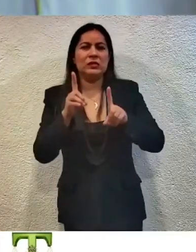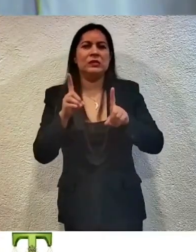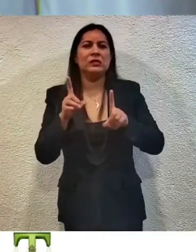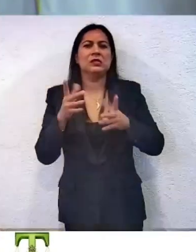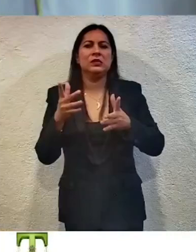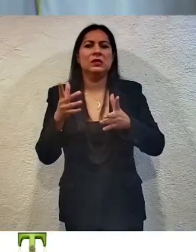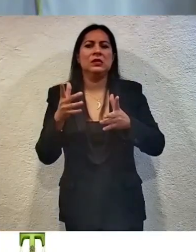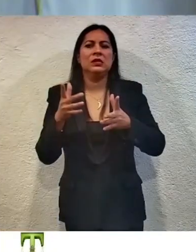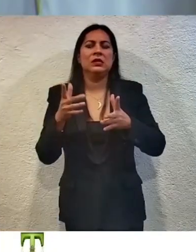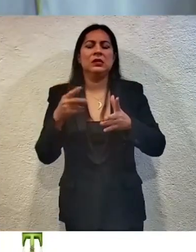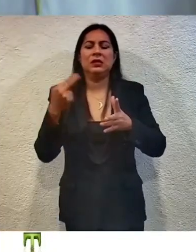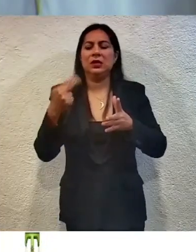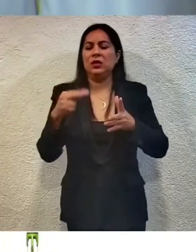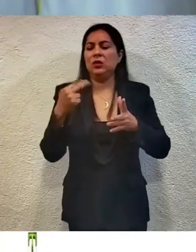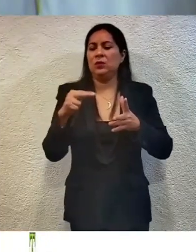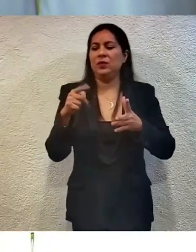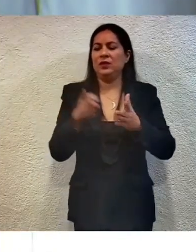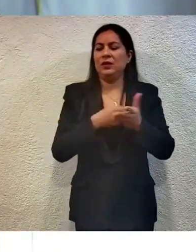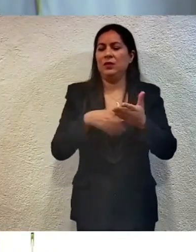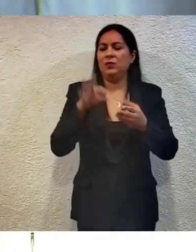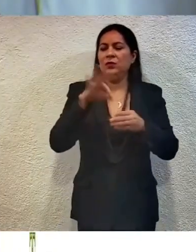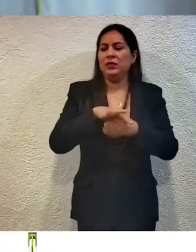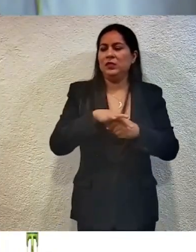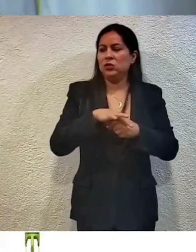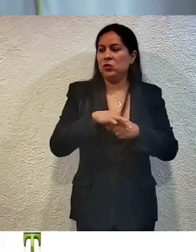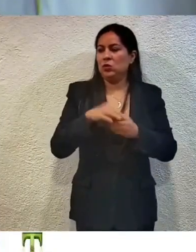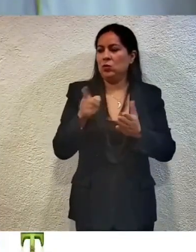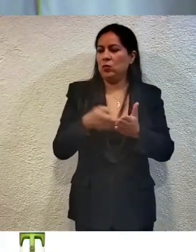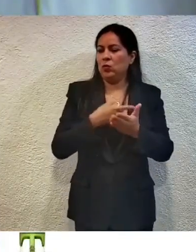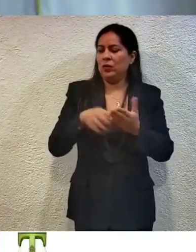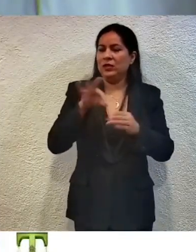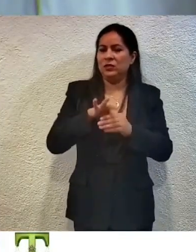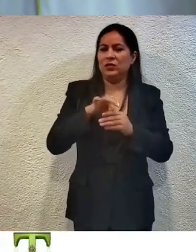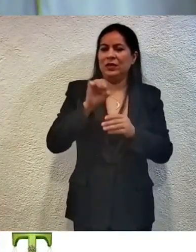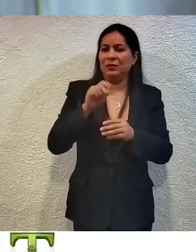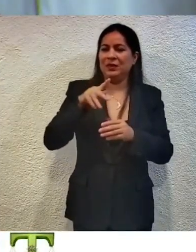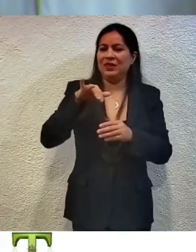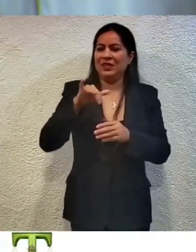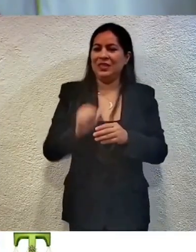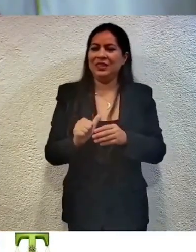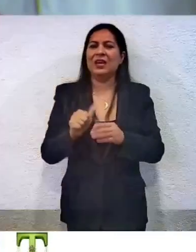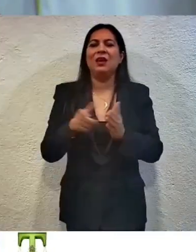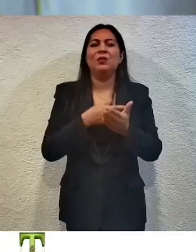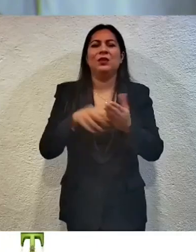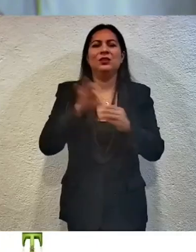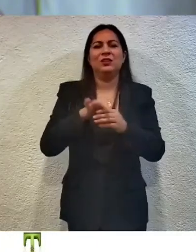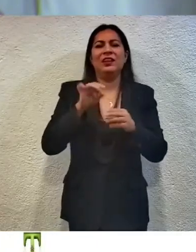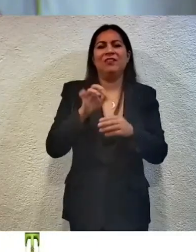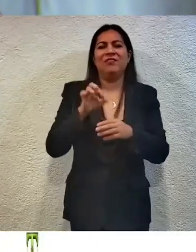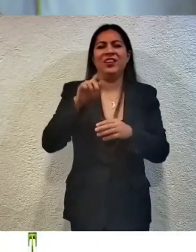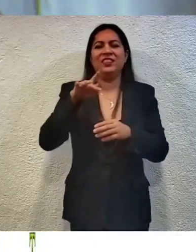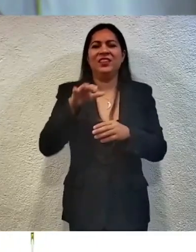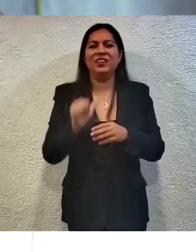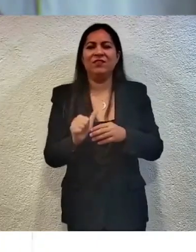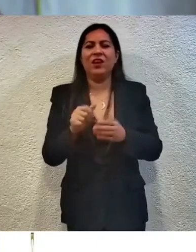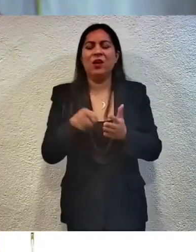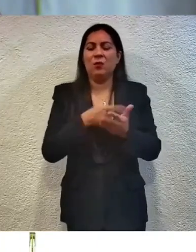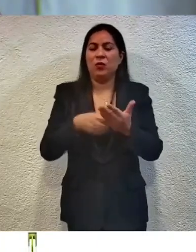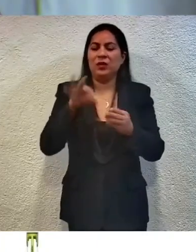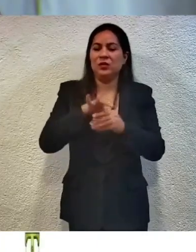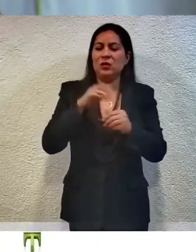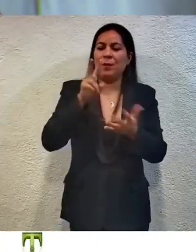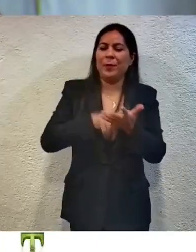la denominación de la votación emitida, votación efectiva, votación válida